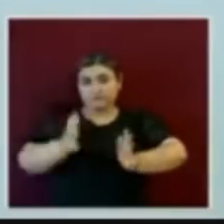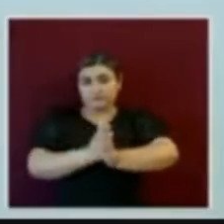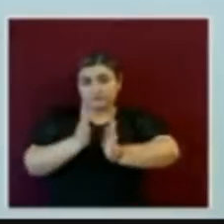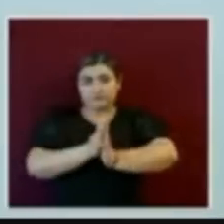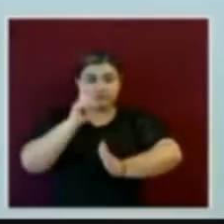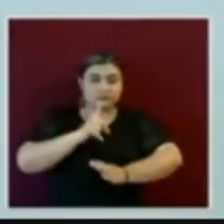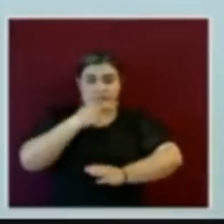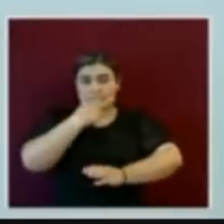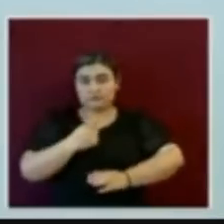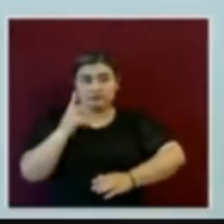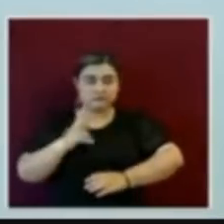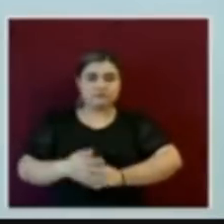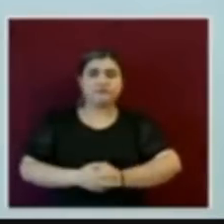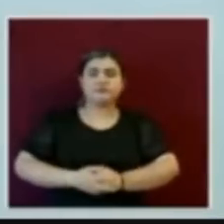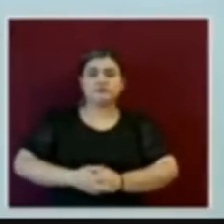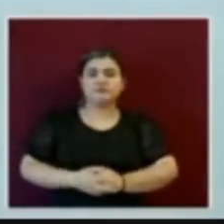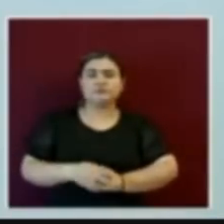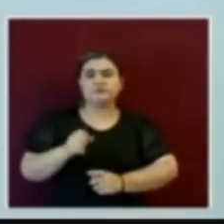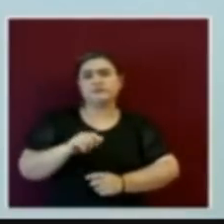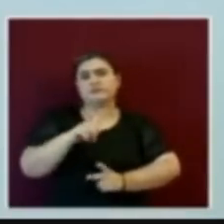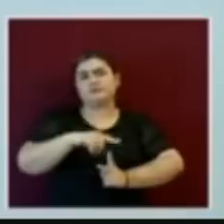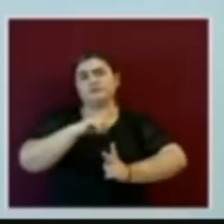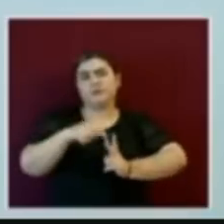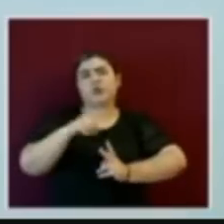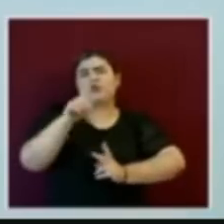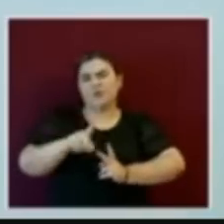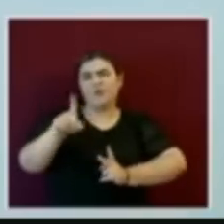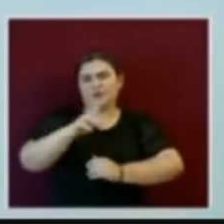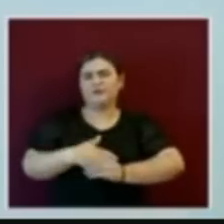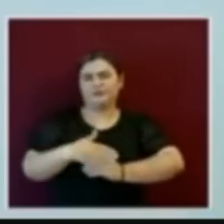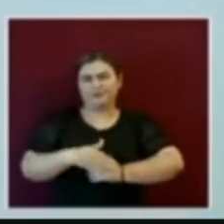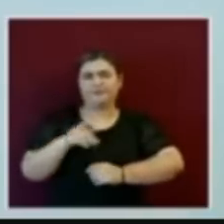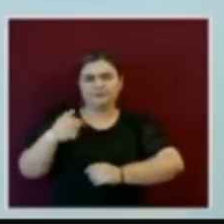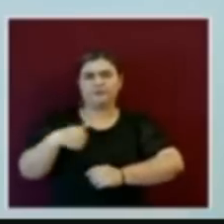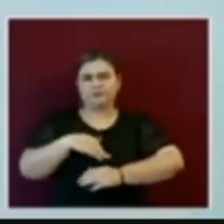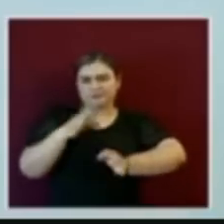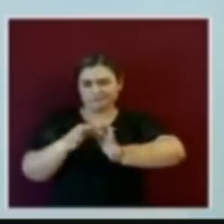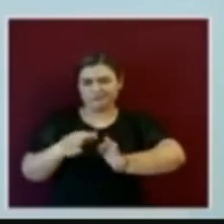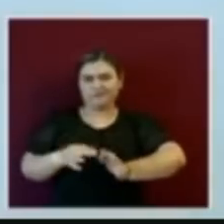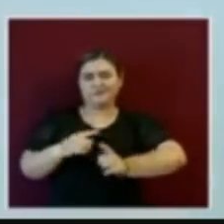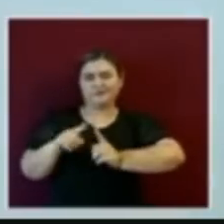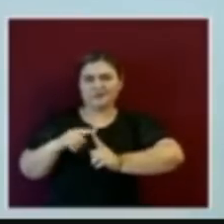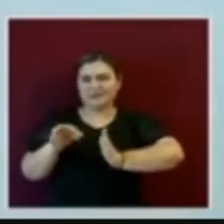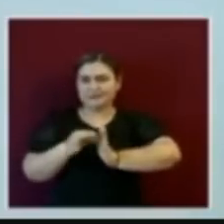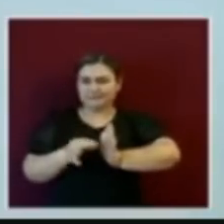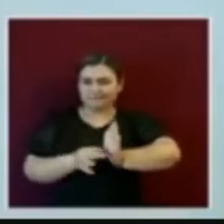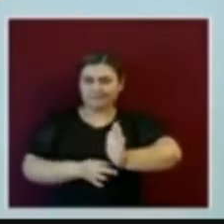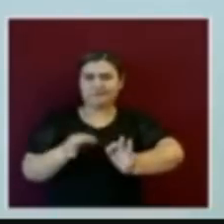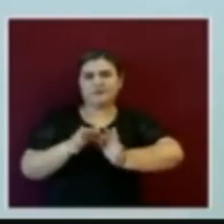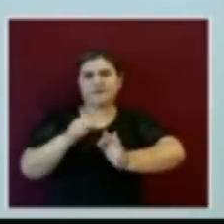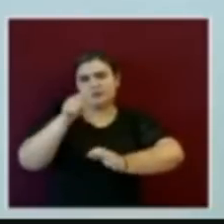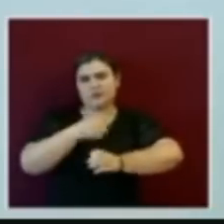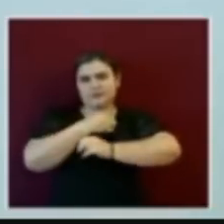presidencial. No, el domingo ya tendremos definidos todos estos términos,